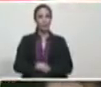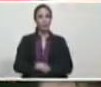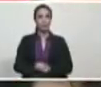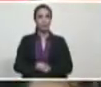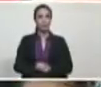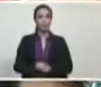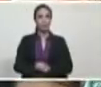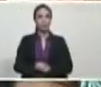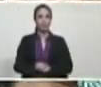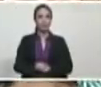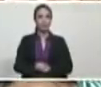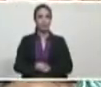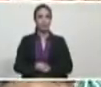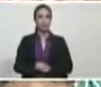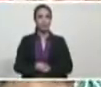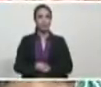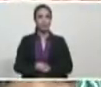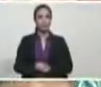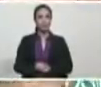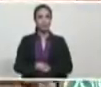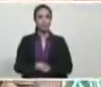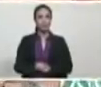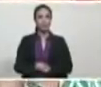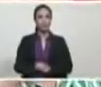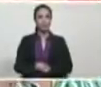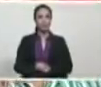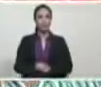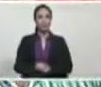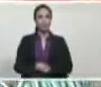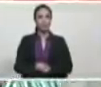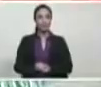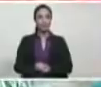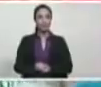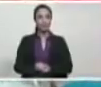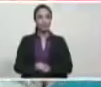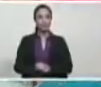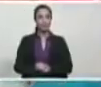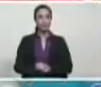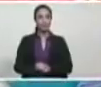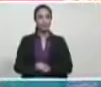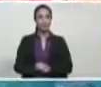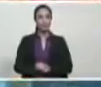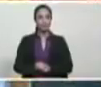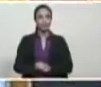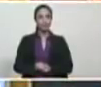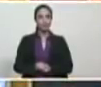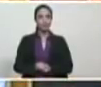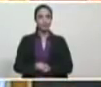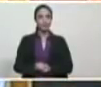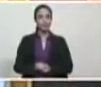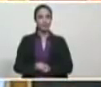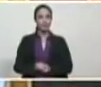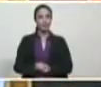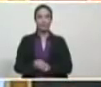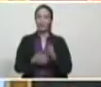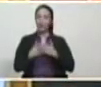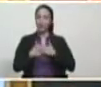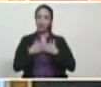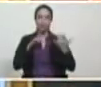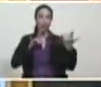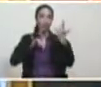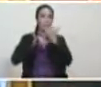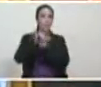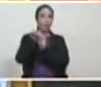El amor por la patria. El amor por la vida. Nos mueve el amor por nuestra Venezuela